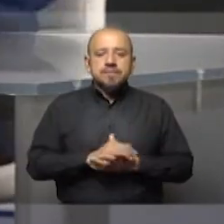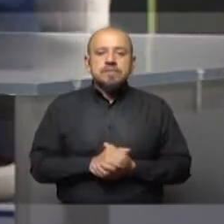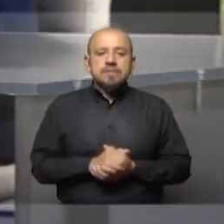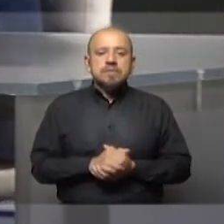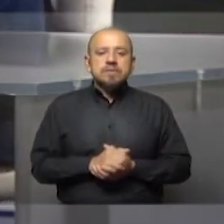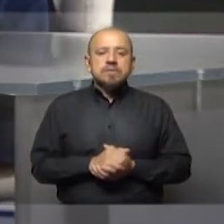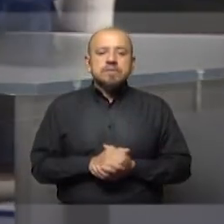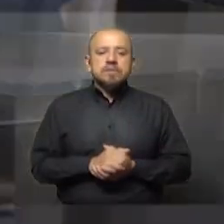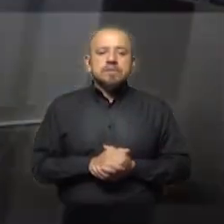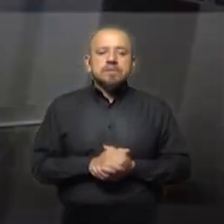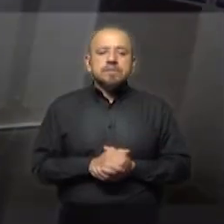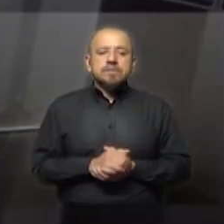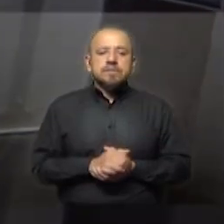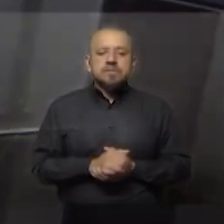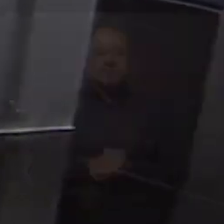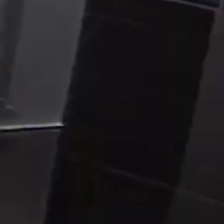miércoles